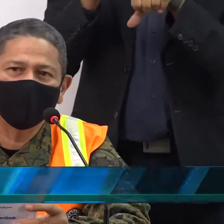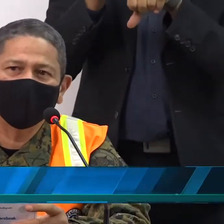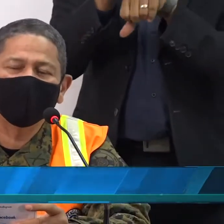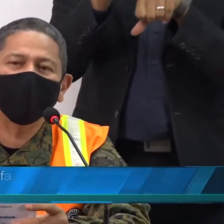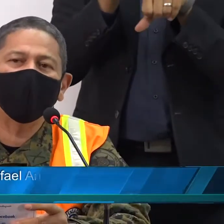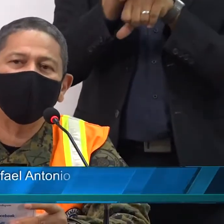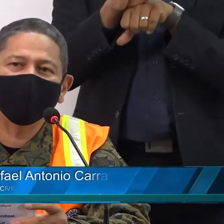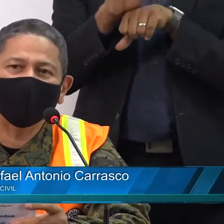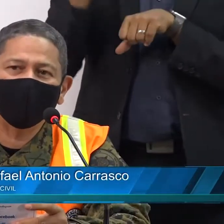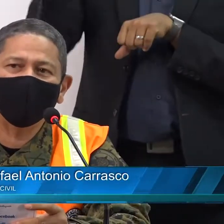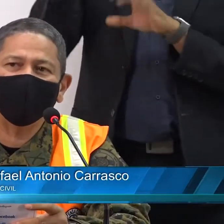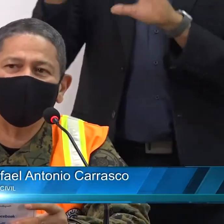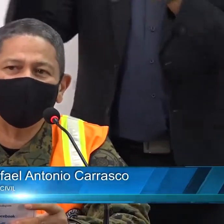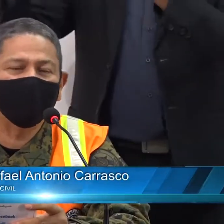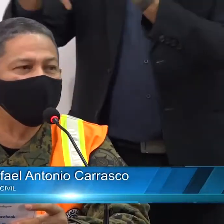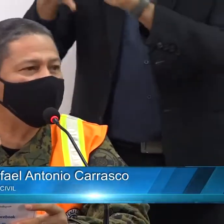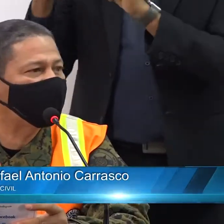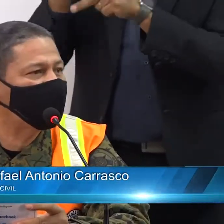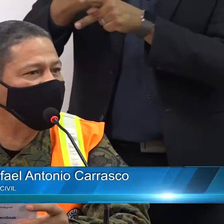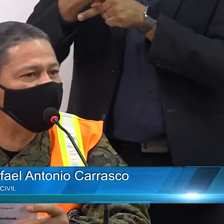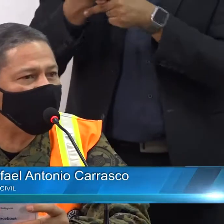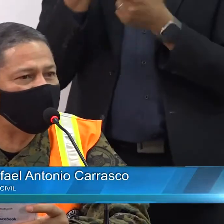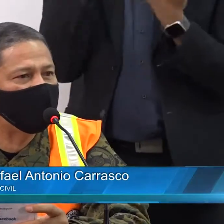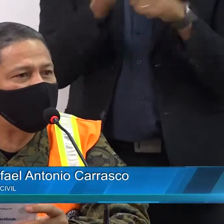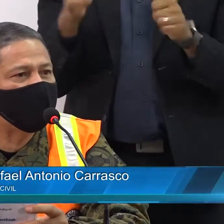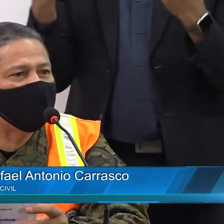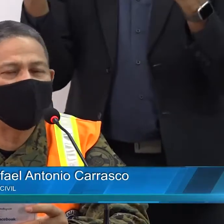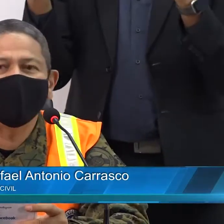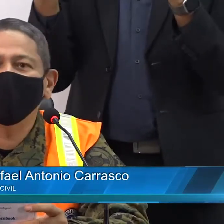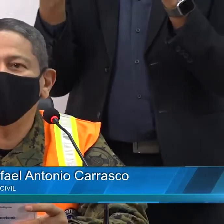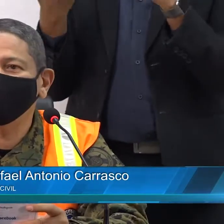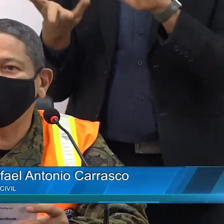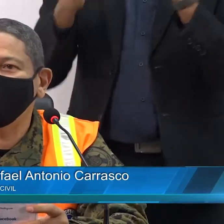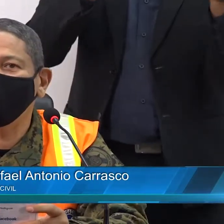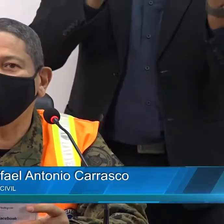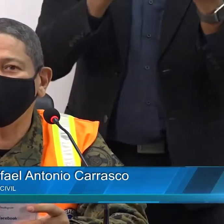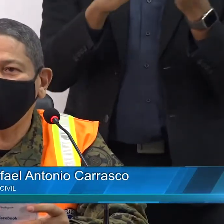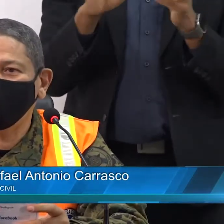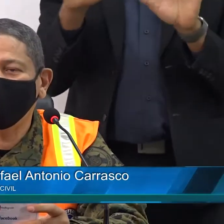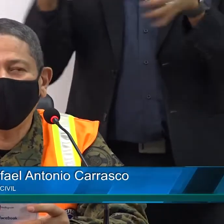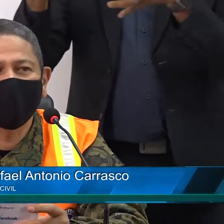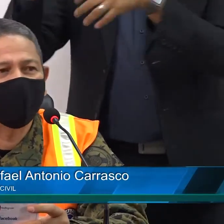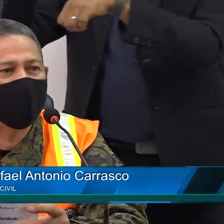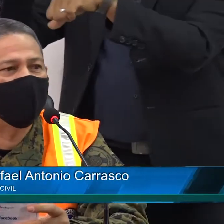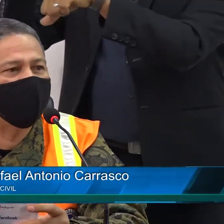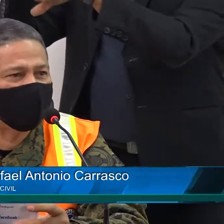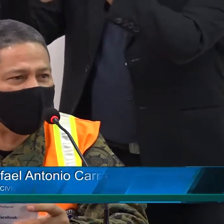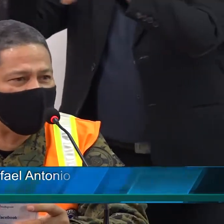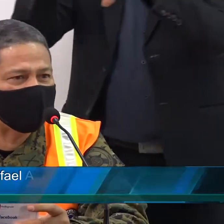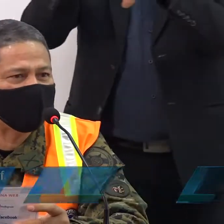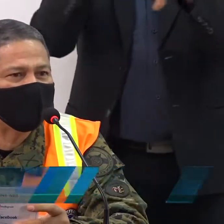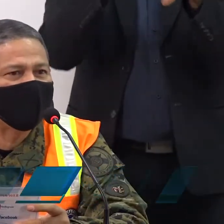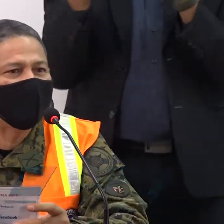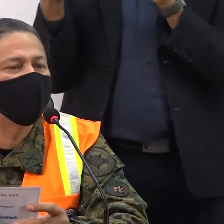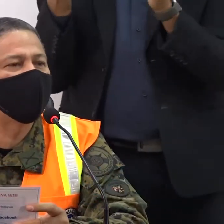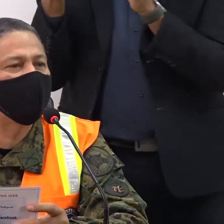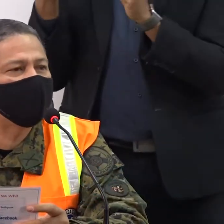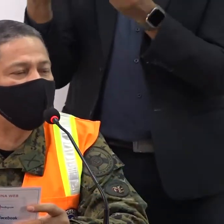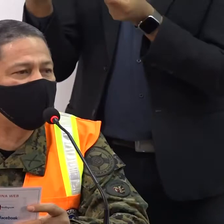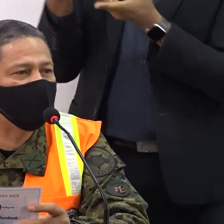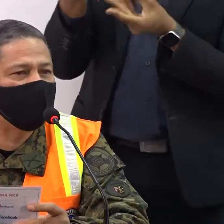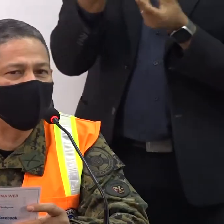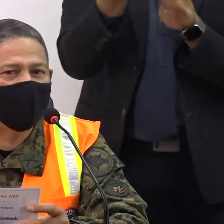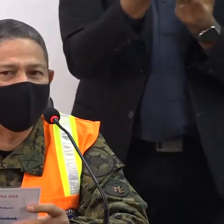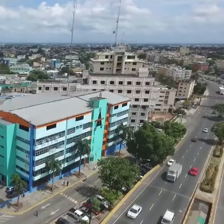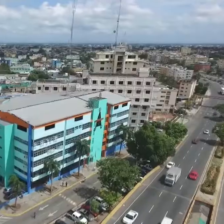recomendaciones de los comités de prevención, mitigación y respuesta que encabezan las gobernaciones provinciales en todo